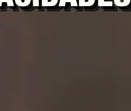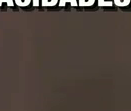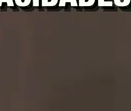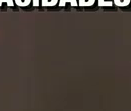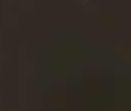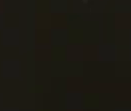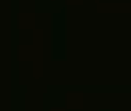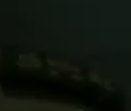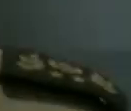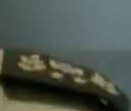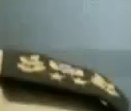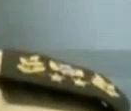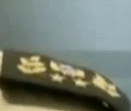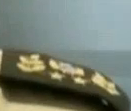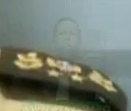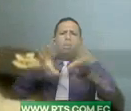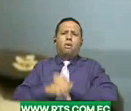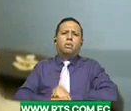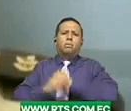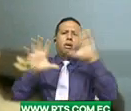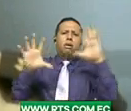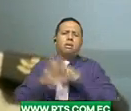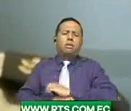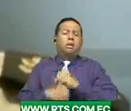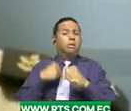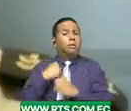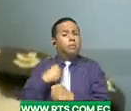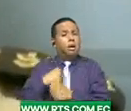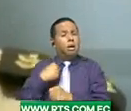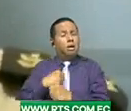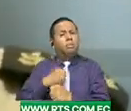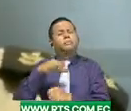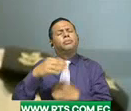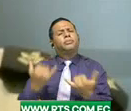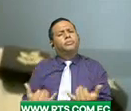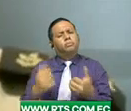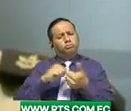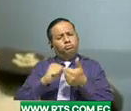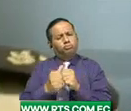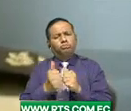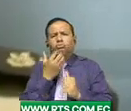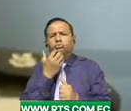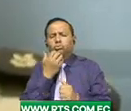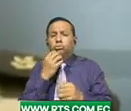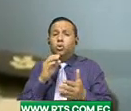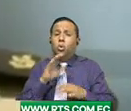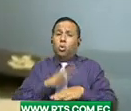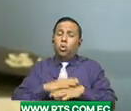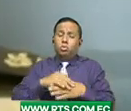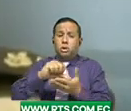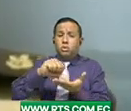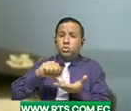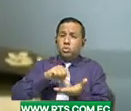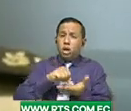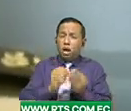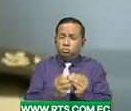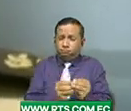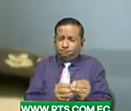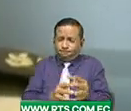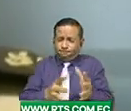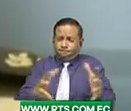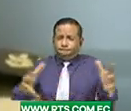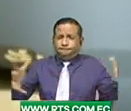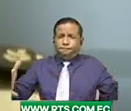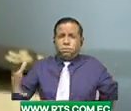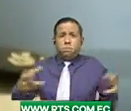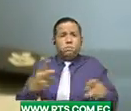con 5 amanecidas. La problemática principal que tenemos es que las ciudades han crecido, la problemática de violencia y de convivencia es